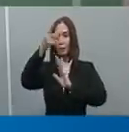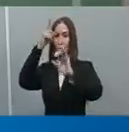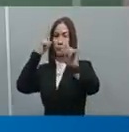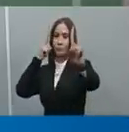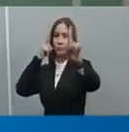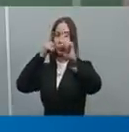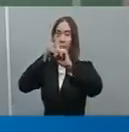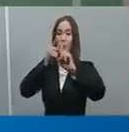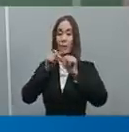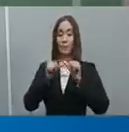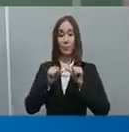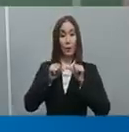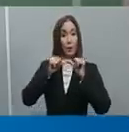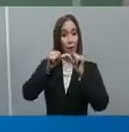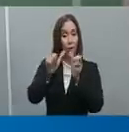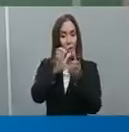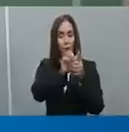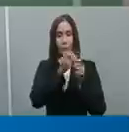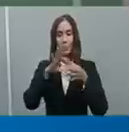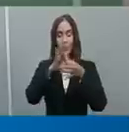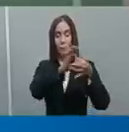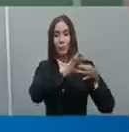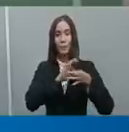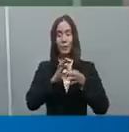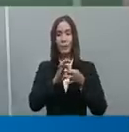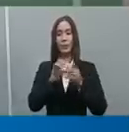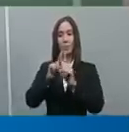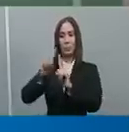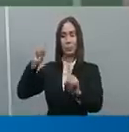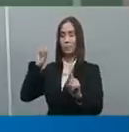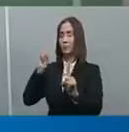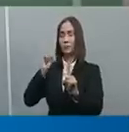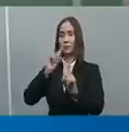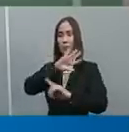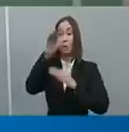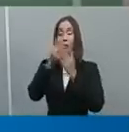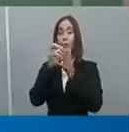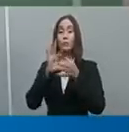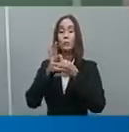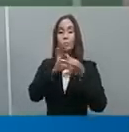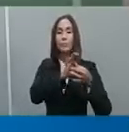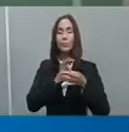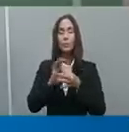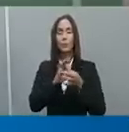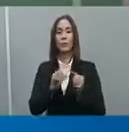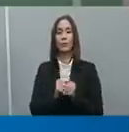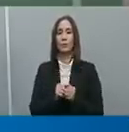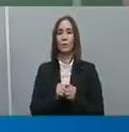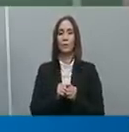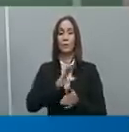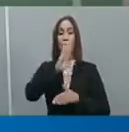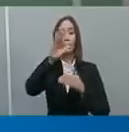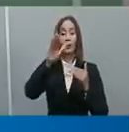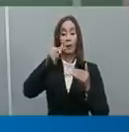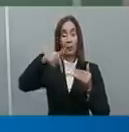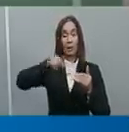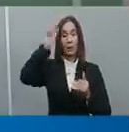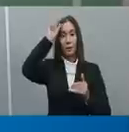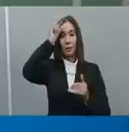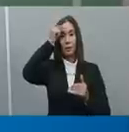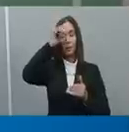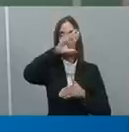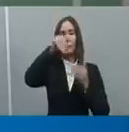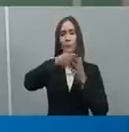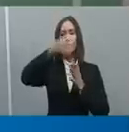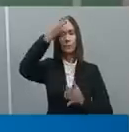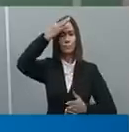salir adelante juntos sin que nadie se quede atrás. Como les decía al principio, todas las decisiones que hemos tomado en los